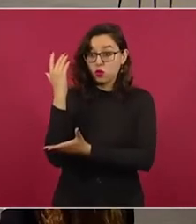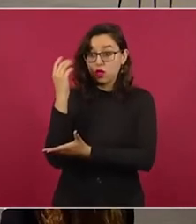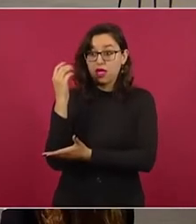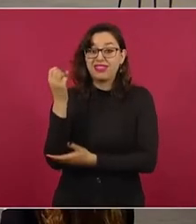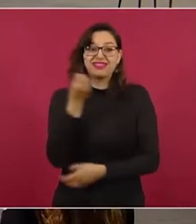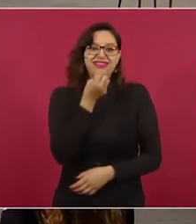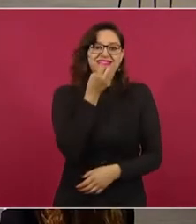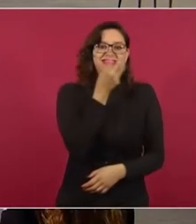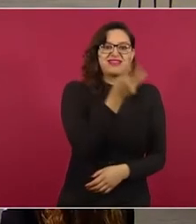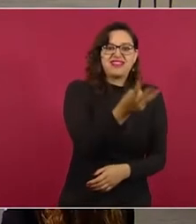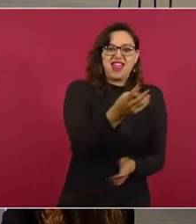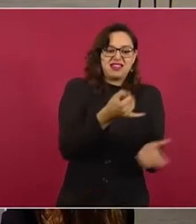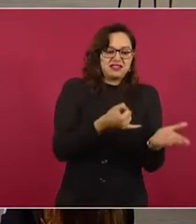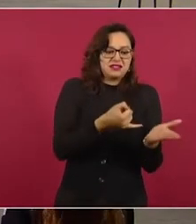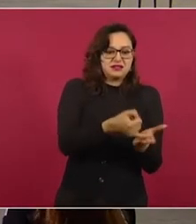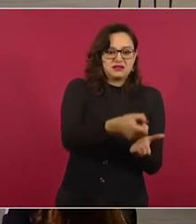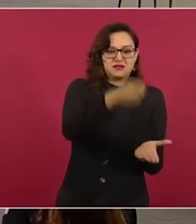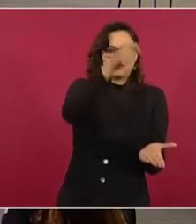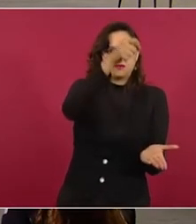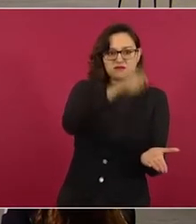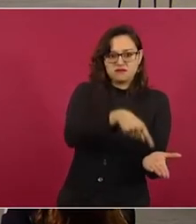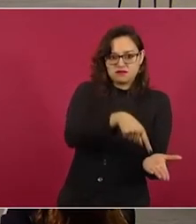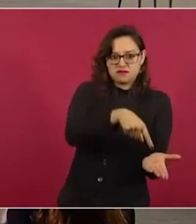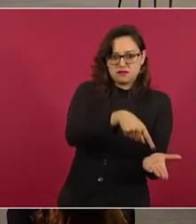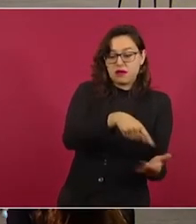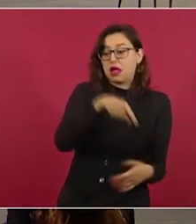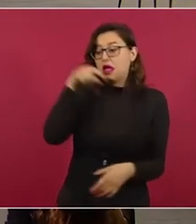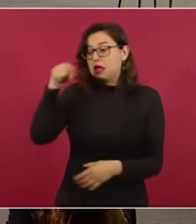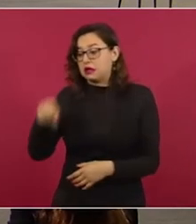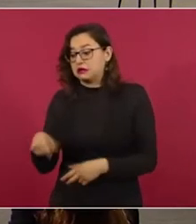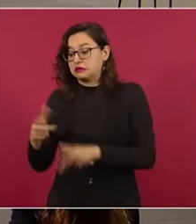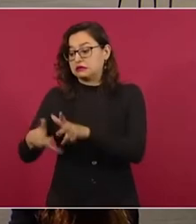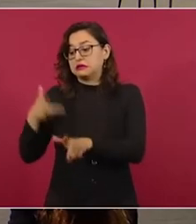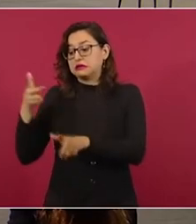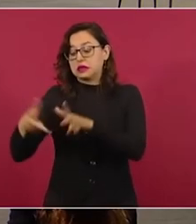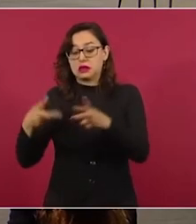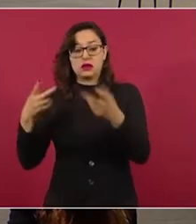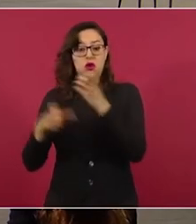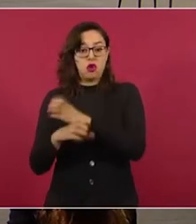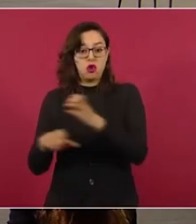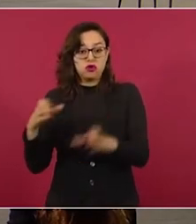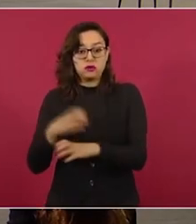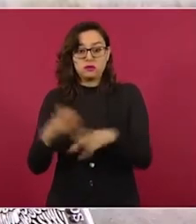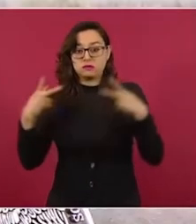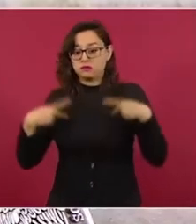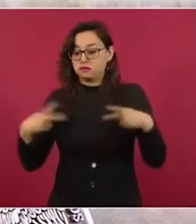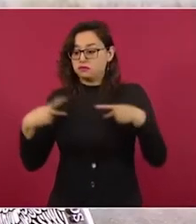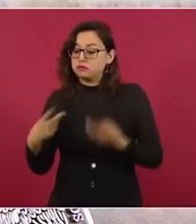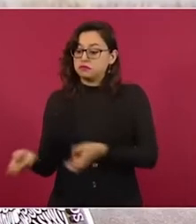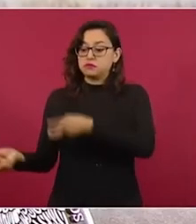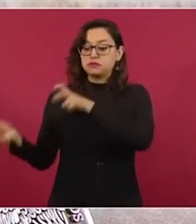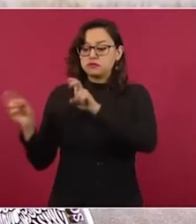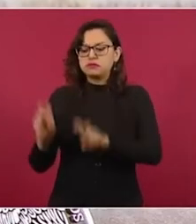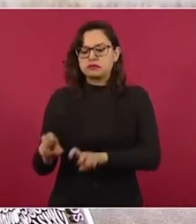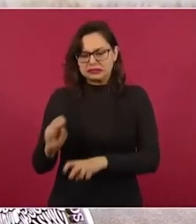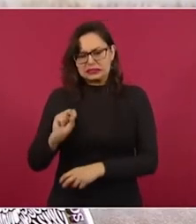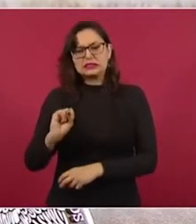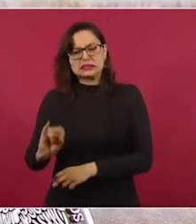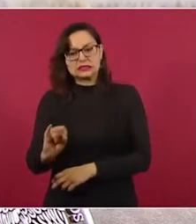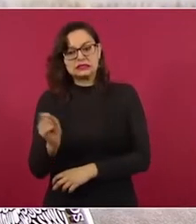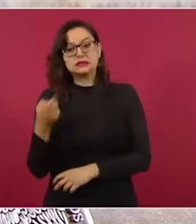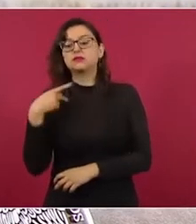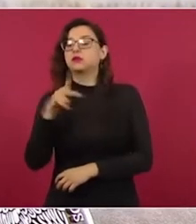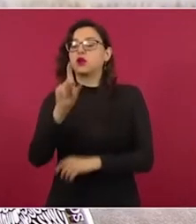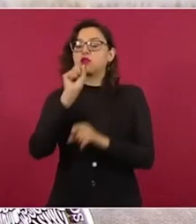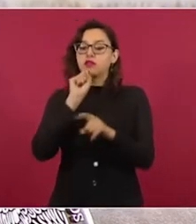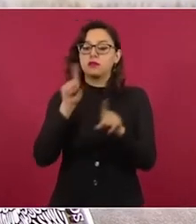Tren Maya es más que un ferrocarril de mercancías y de pasajeros, es un proyecto integral de desarrollo